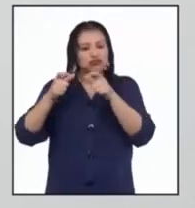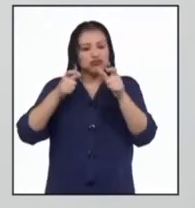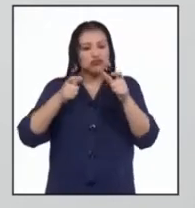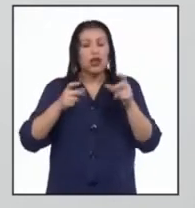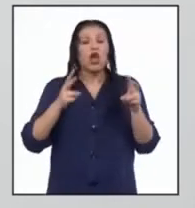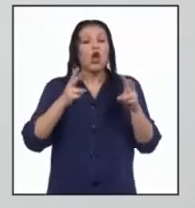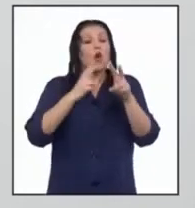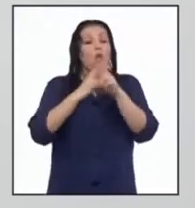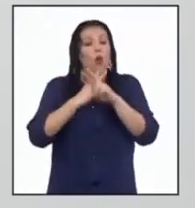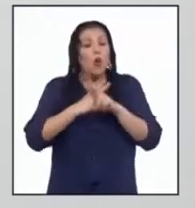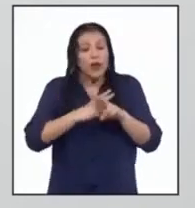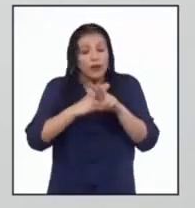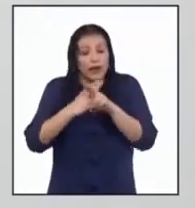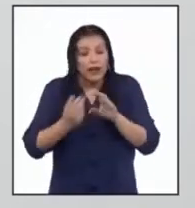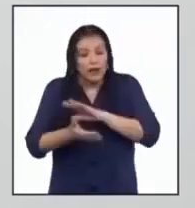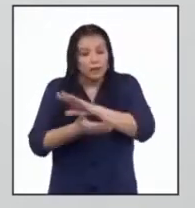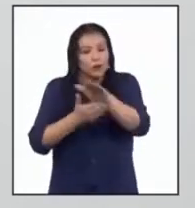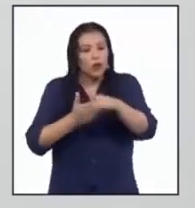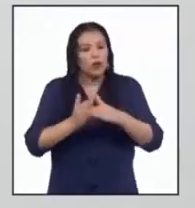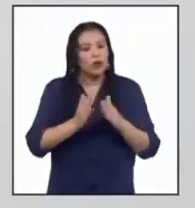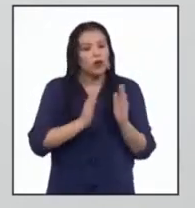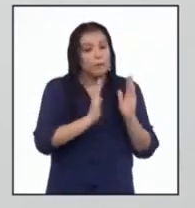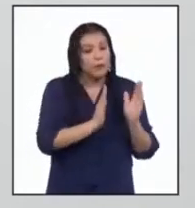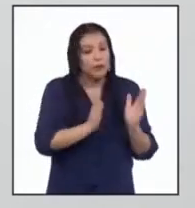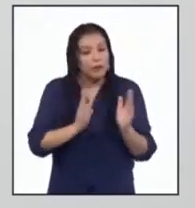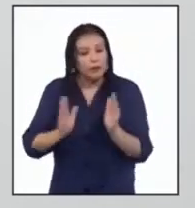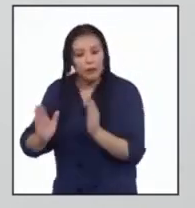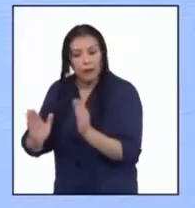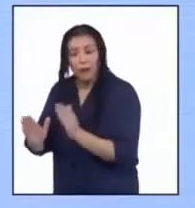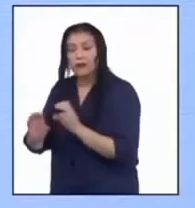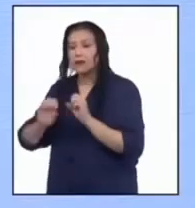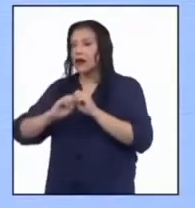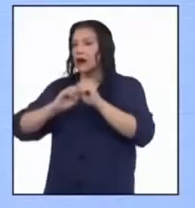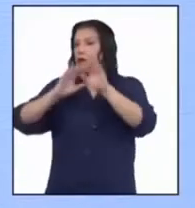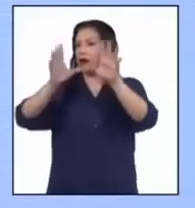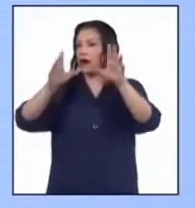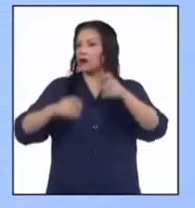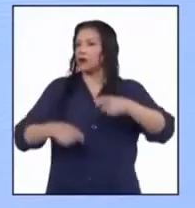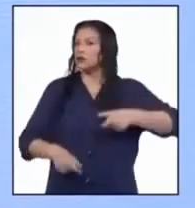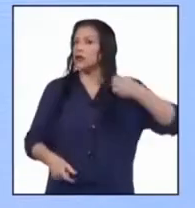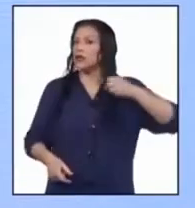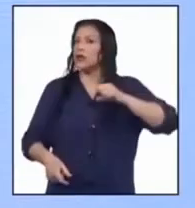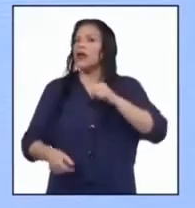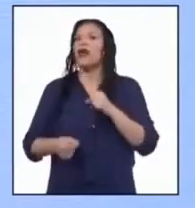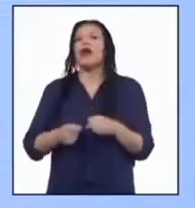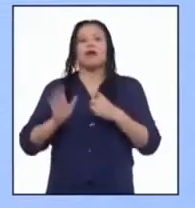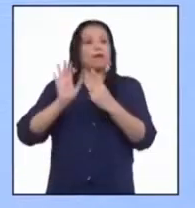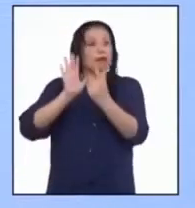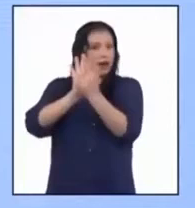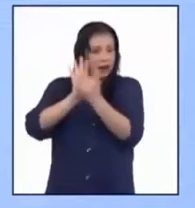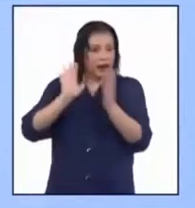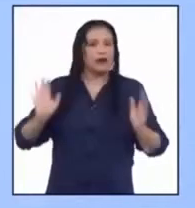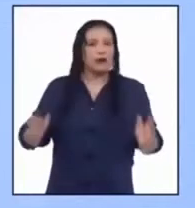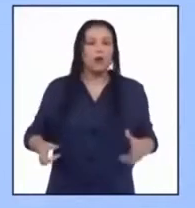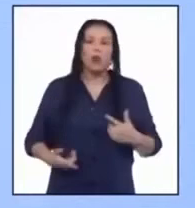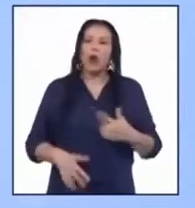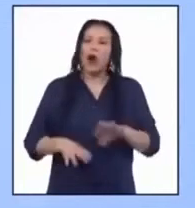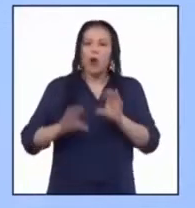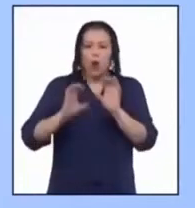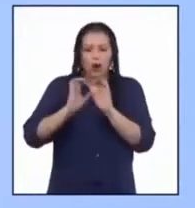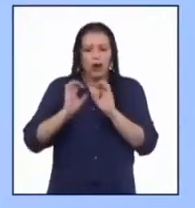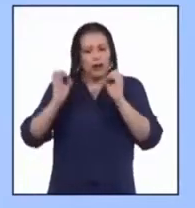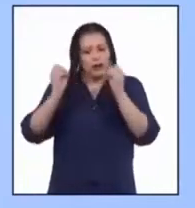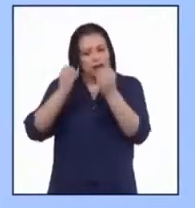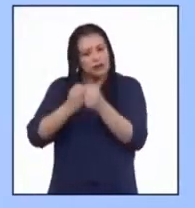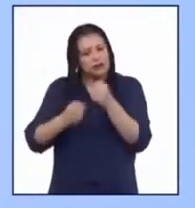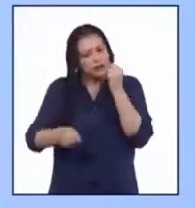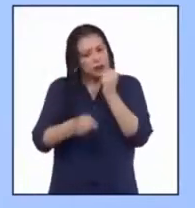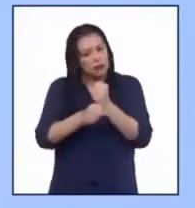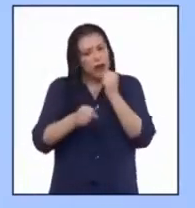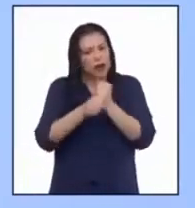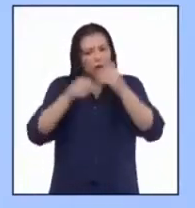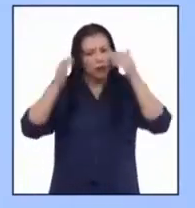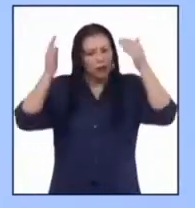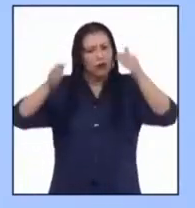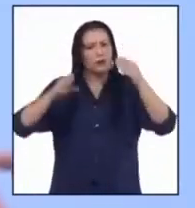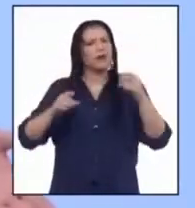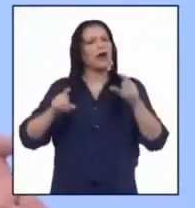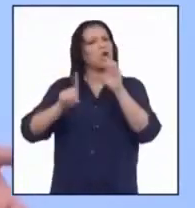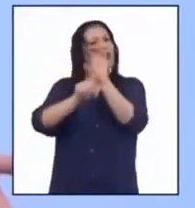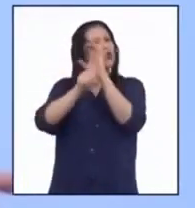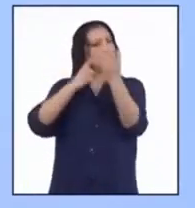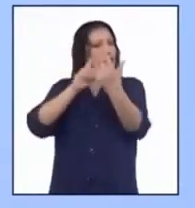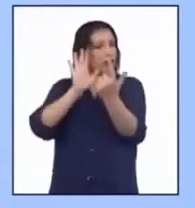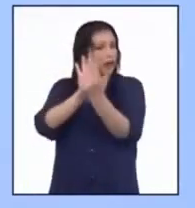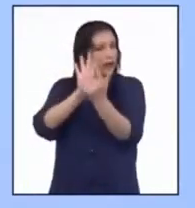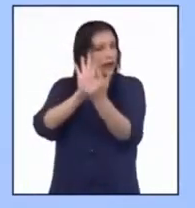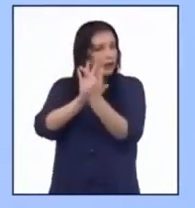los procedimientos sean transparentes y correctos. ¡Qué interesante! Nuestras instituciones trabajando por la cultura de la legalidad.